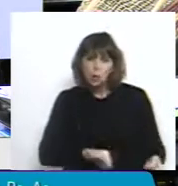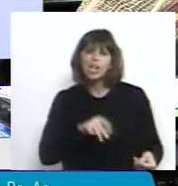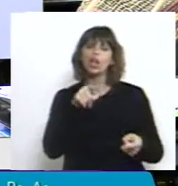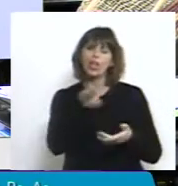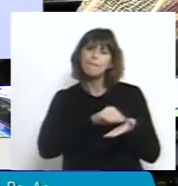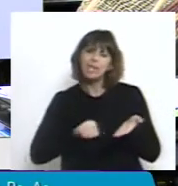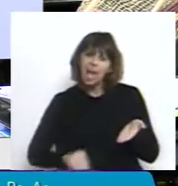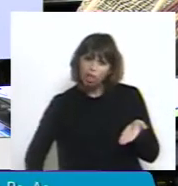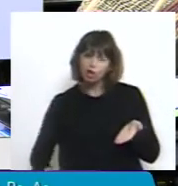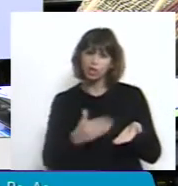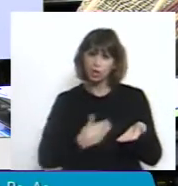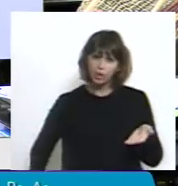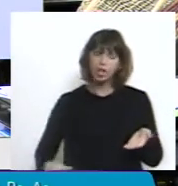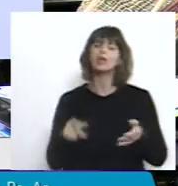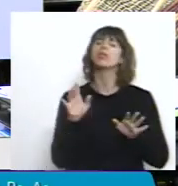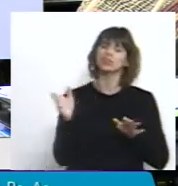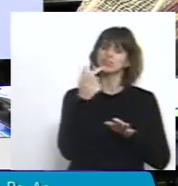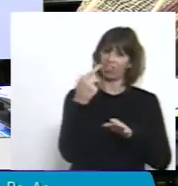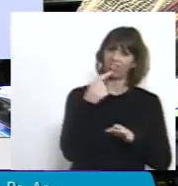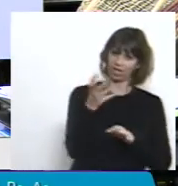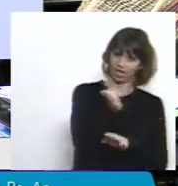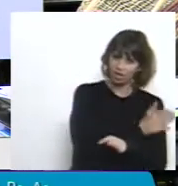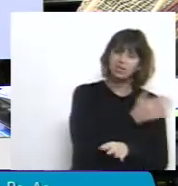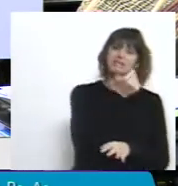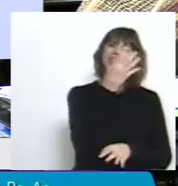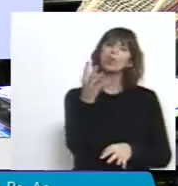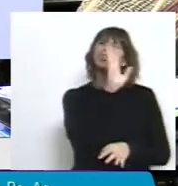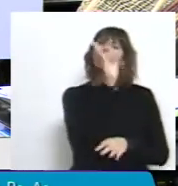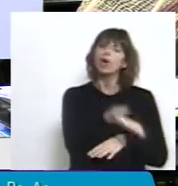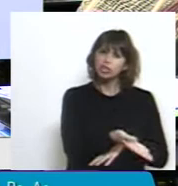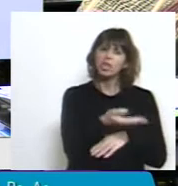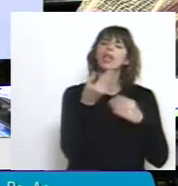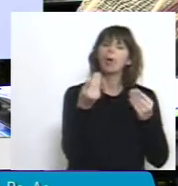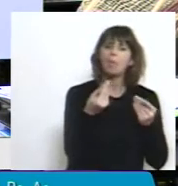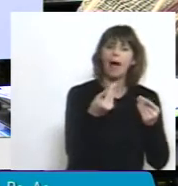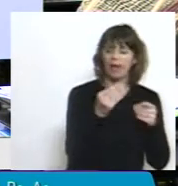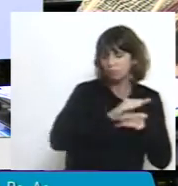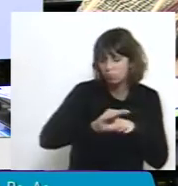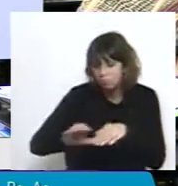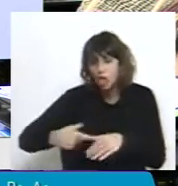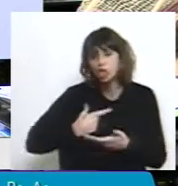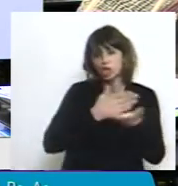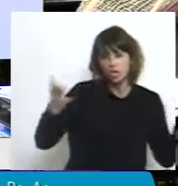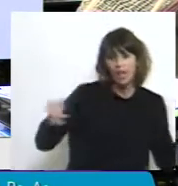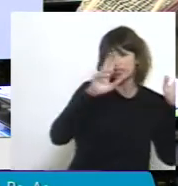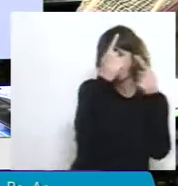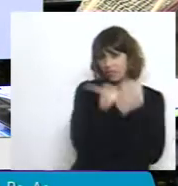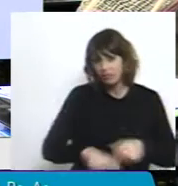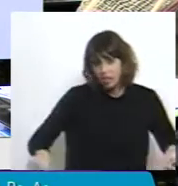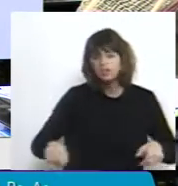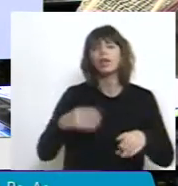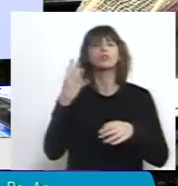un 64% en servicios sociales, es apenas un 6% la administración gubernamental y